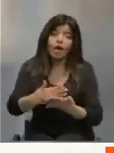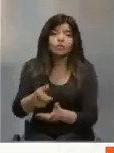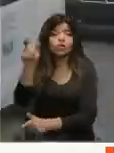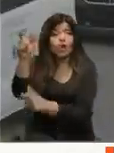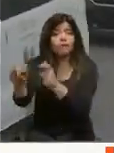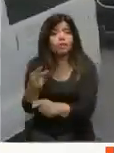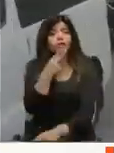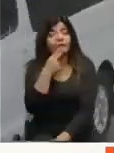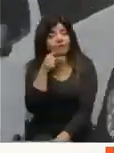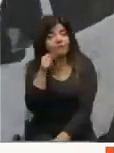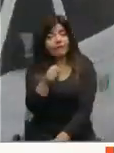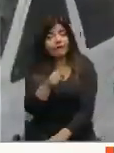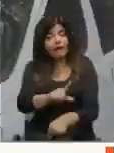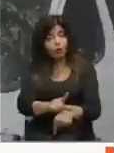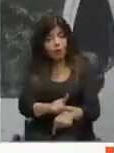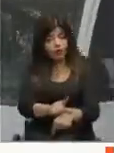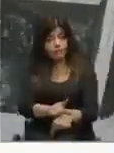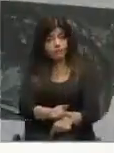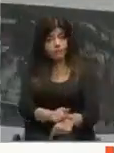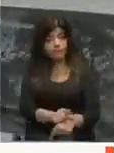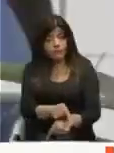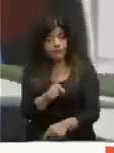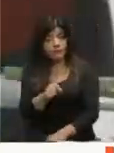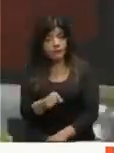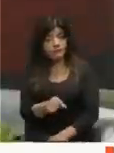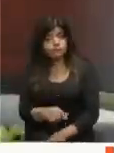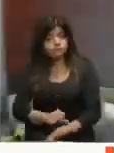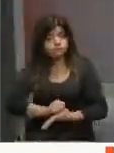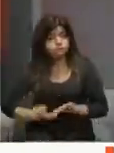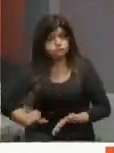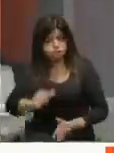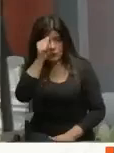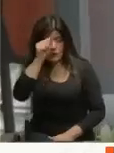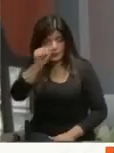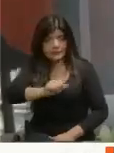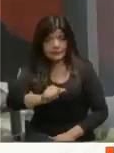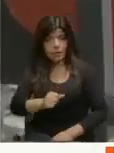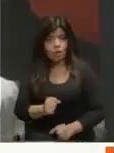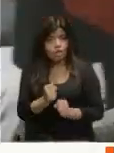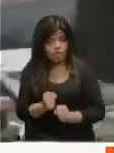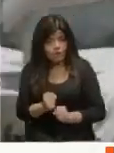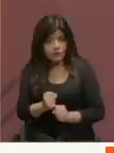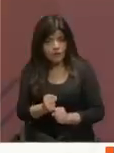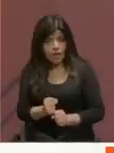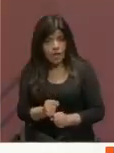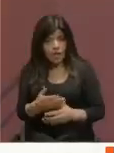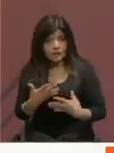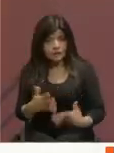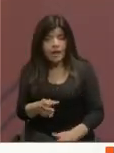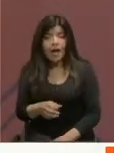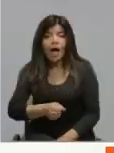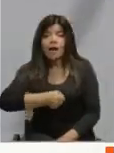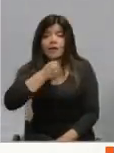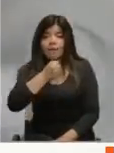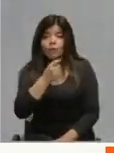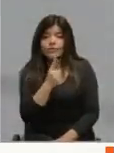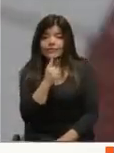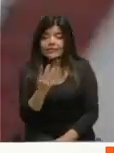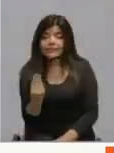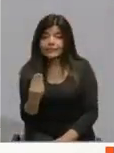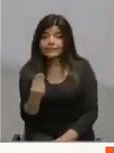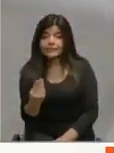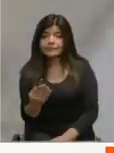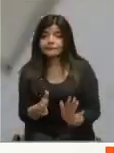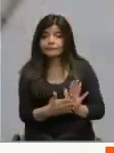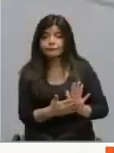aquí residen. Es la medida más drástica que contempla la normativa y que se concreta a días que Reportajes Tele13 revelara graves acusaciones contra